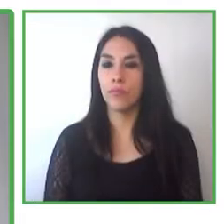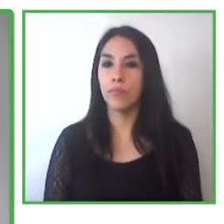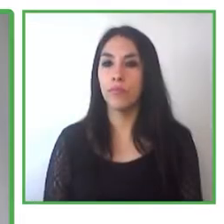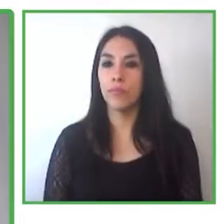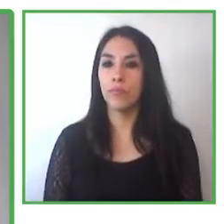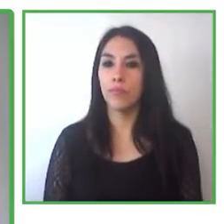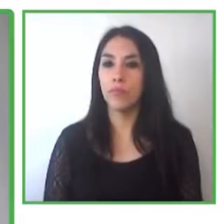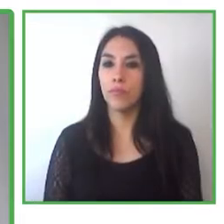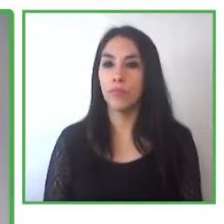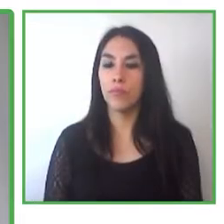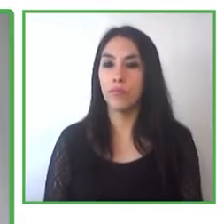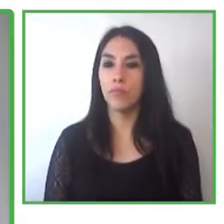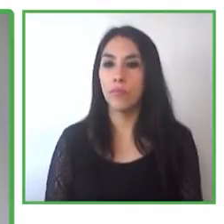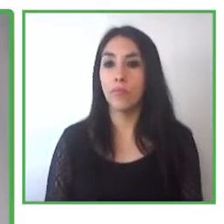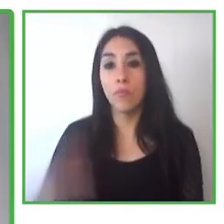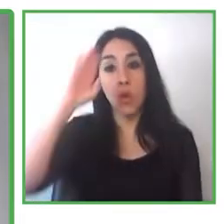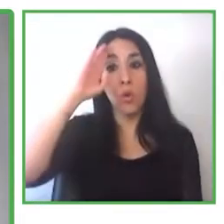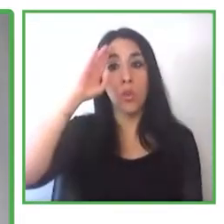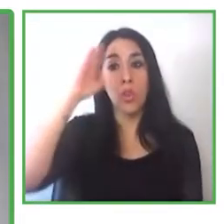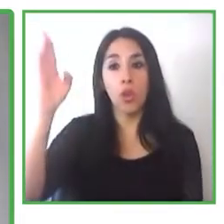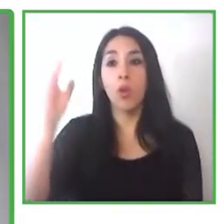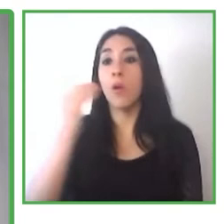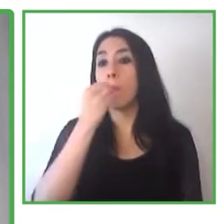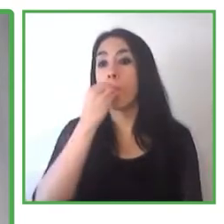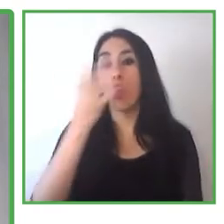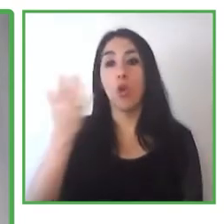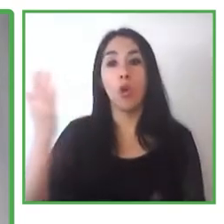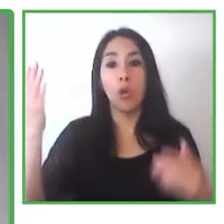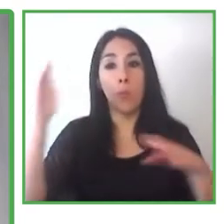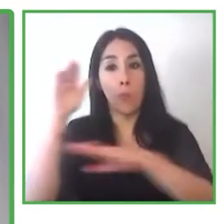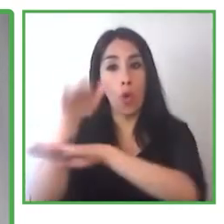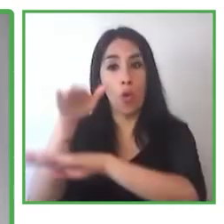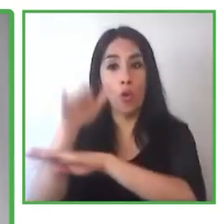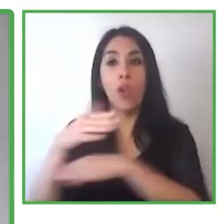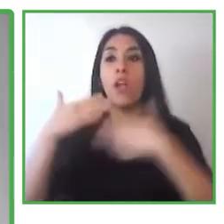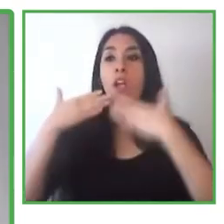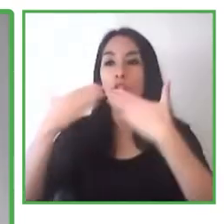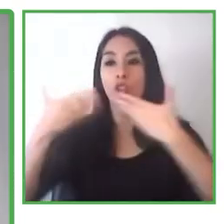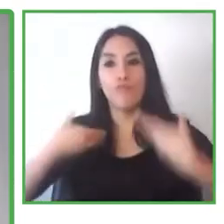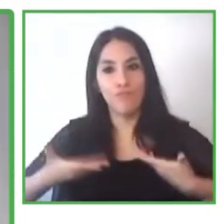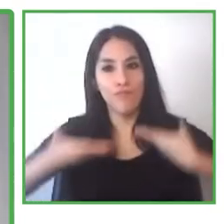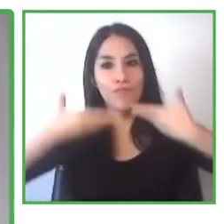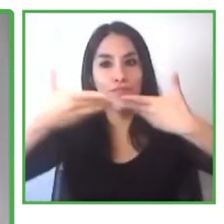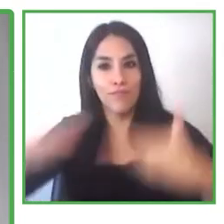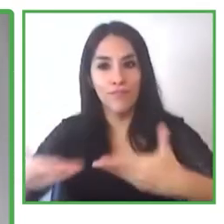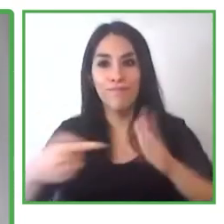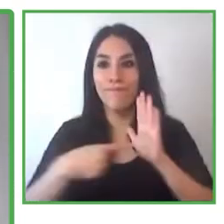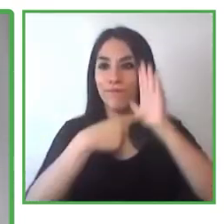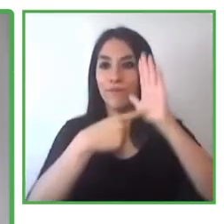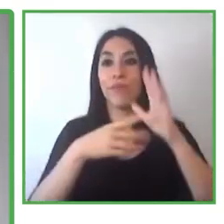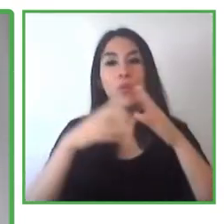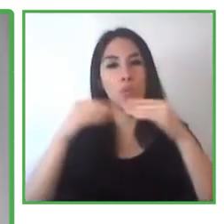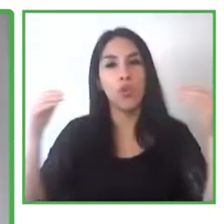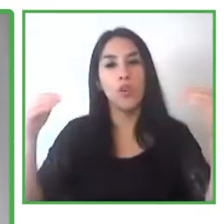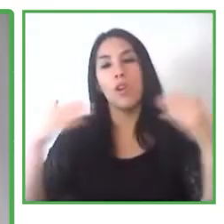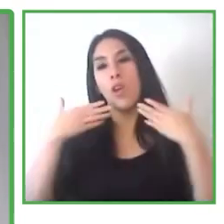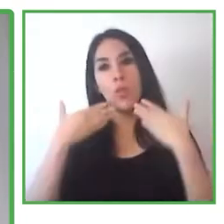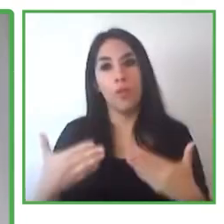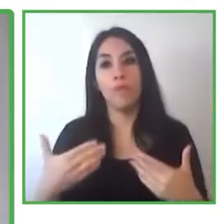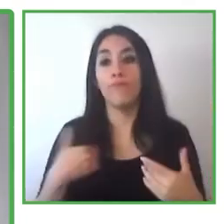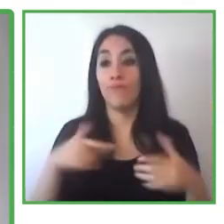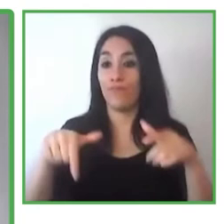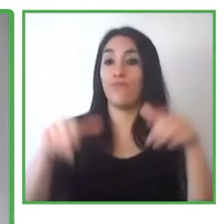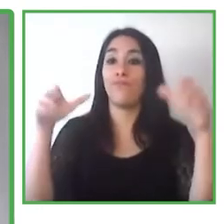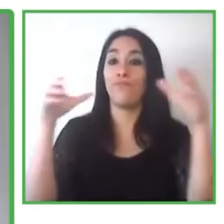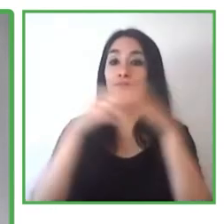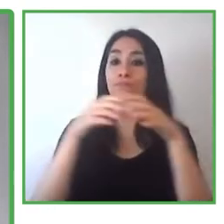Hola, buenas tardes. Bueno, muchas gracias por la presentación y agradezco a la ESEL Foundation y la Fundación Descúbreme